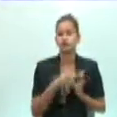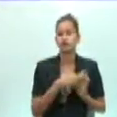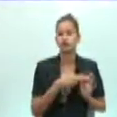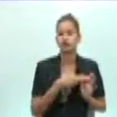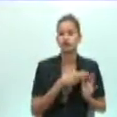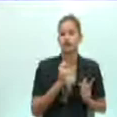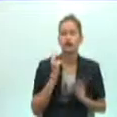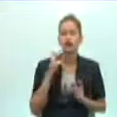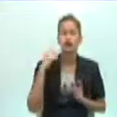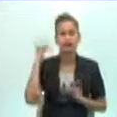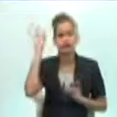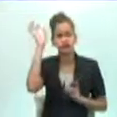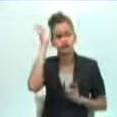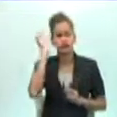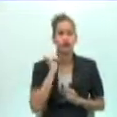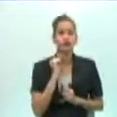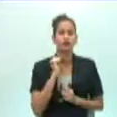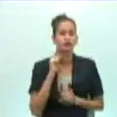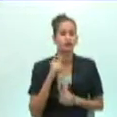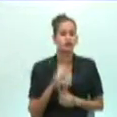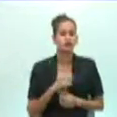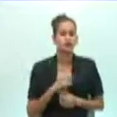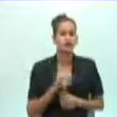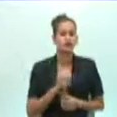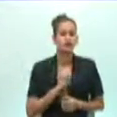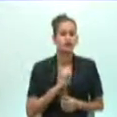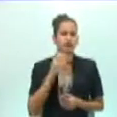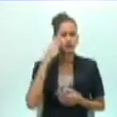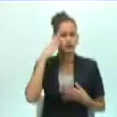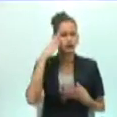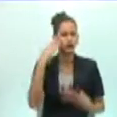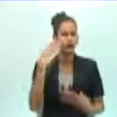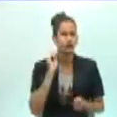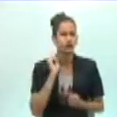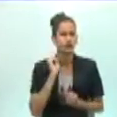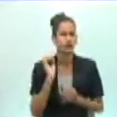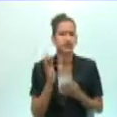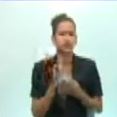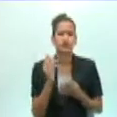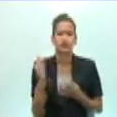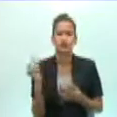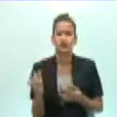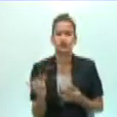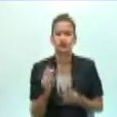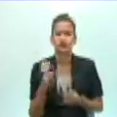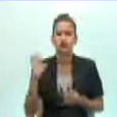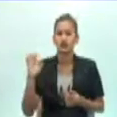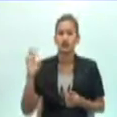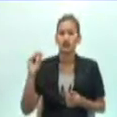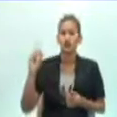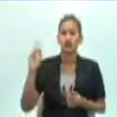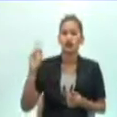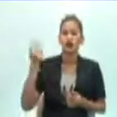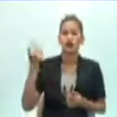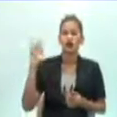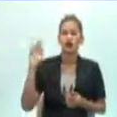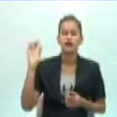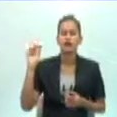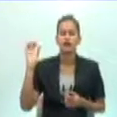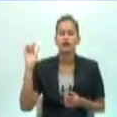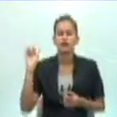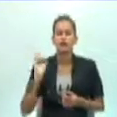saludando en el encuentro de hoy al escolar Eduardo Segura Ávila de la Escuela Julio Antonio Mella